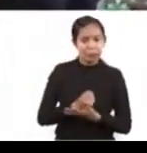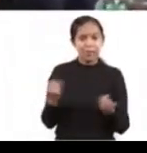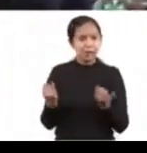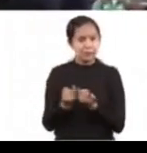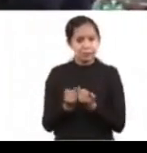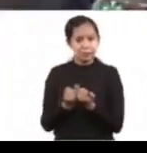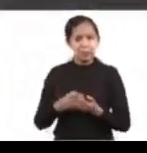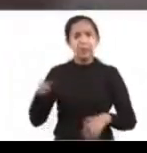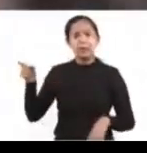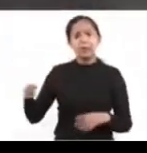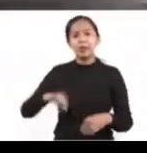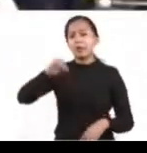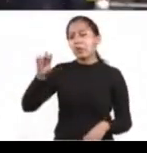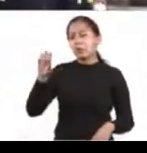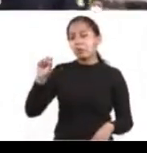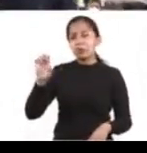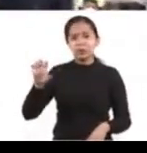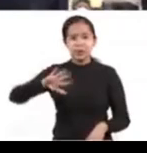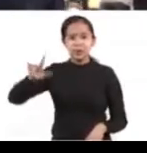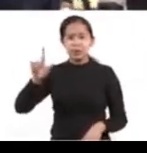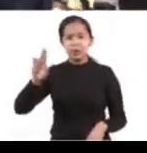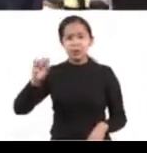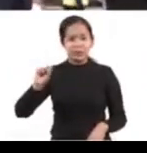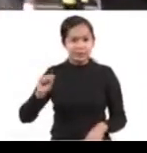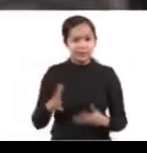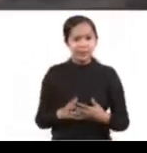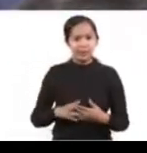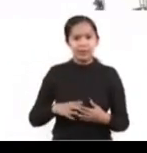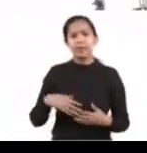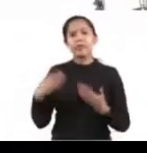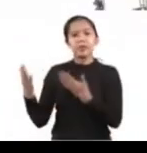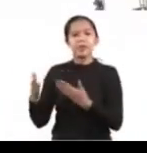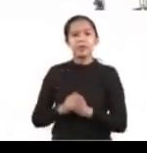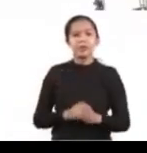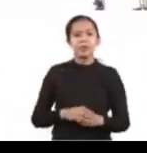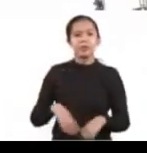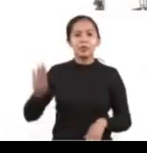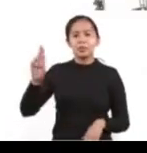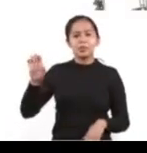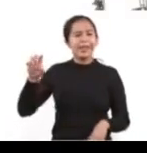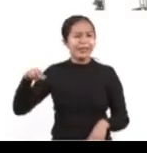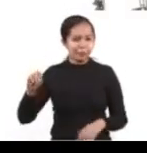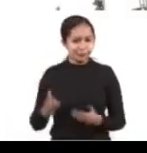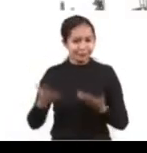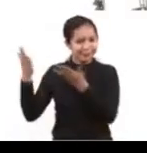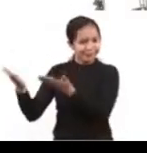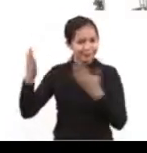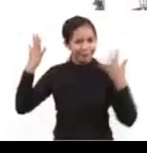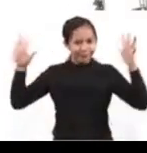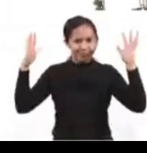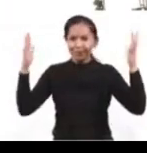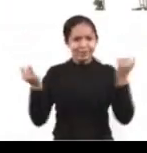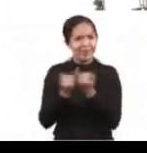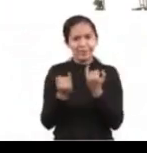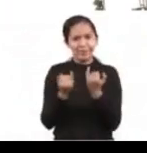Boxeo. Tenemos a José Luis Bueno. Fuerte el aplauso a otra